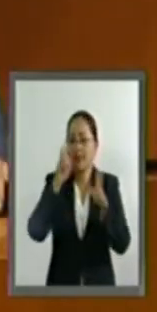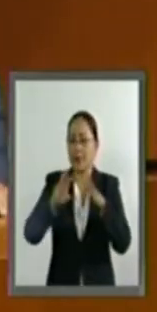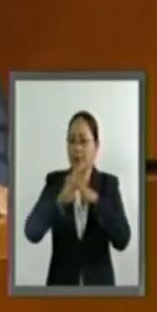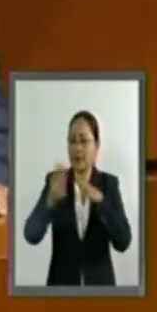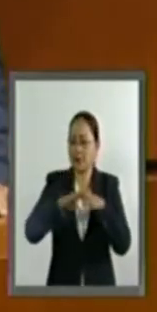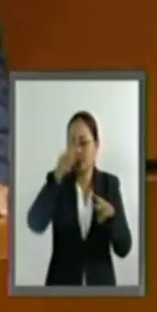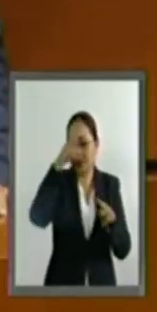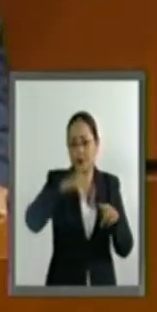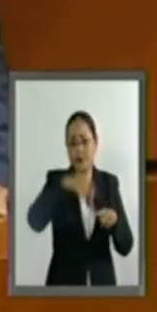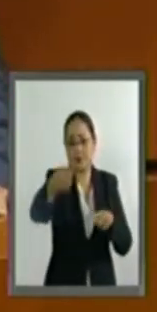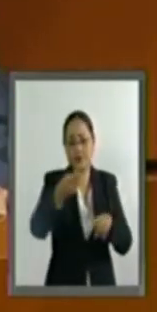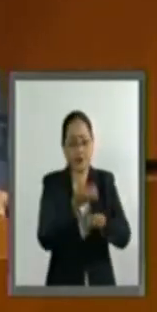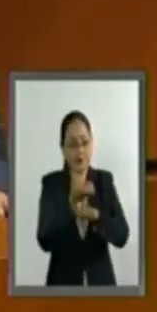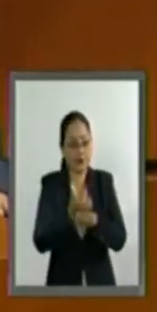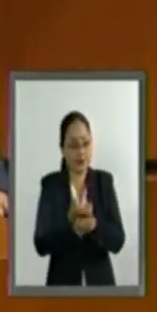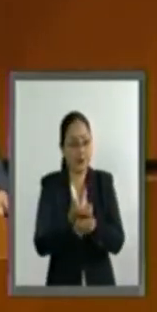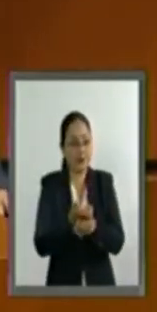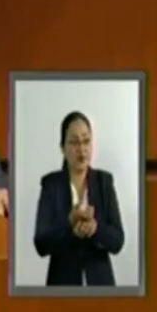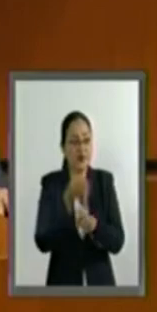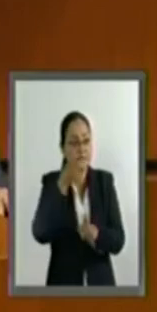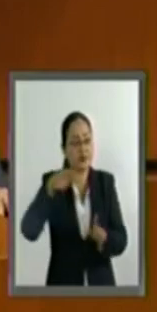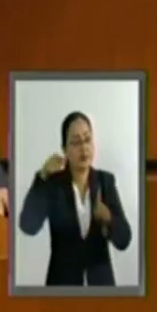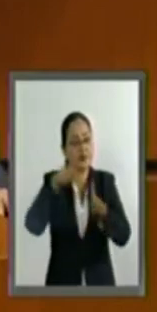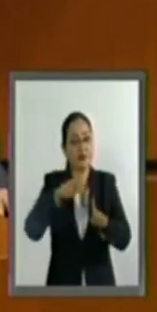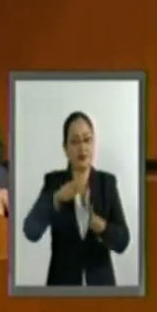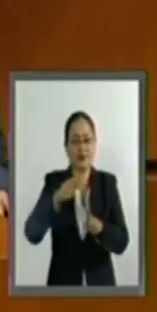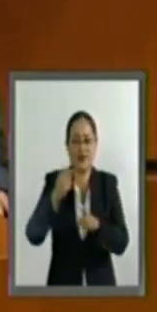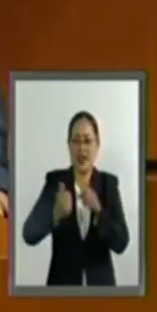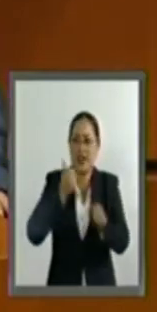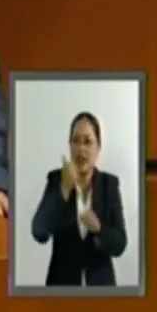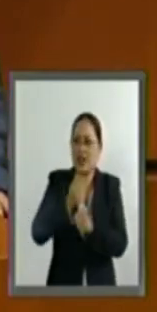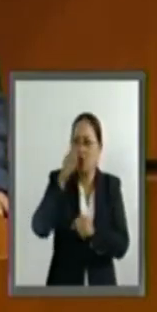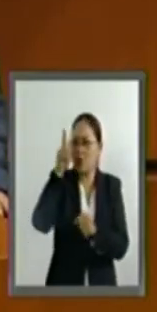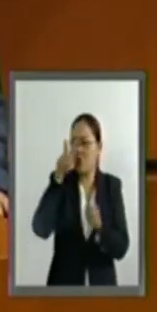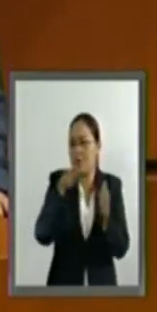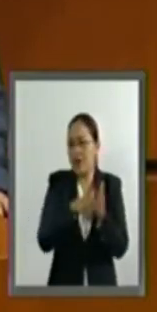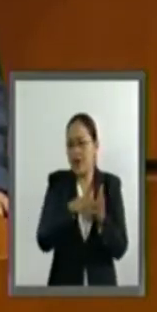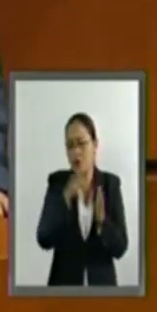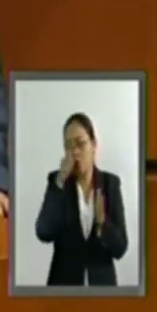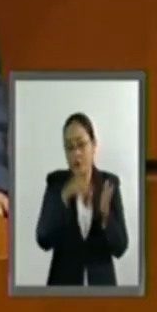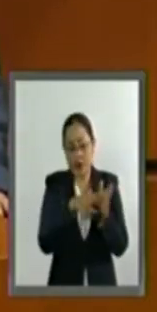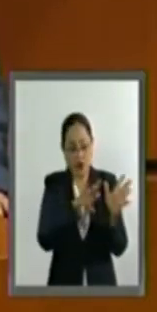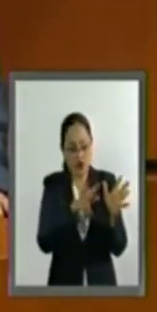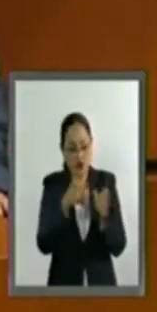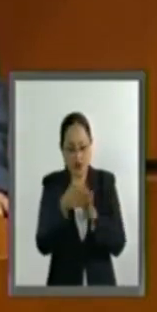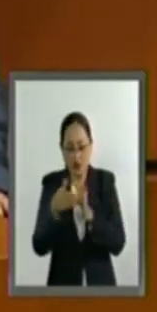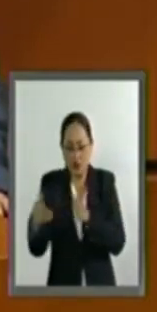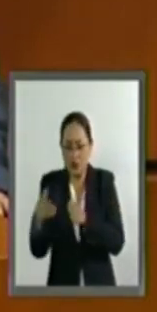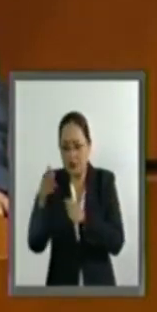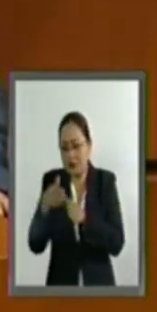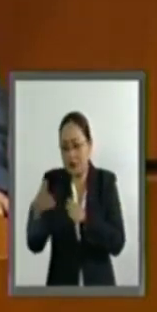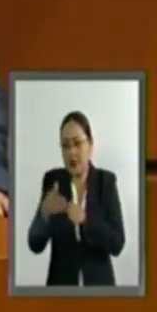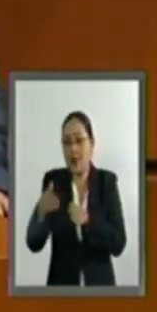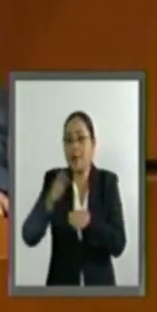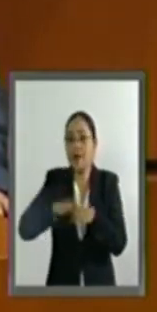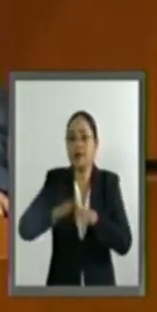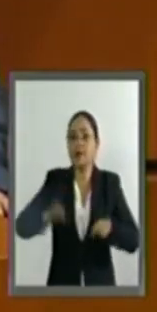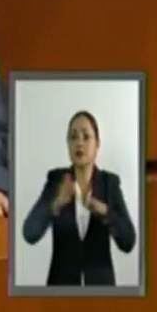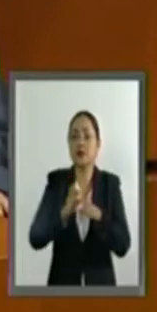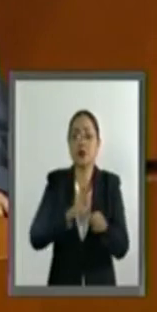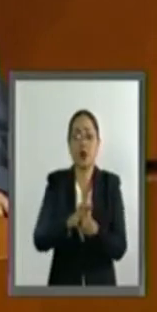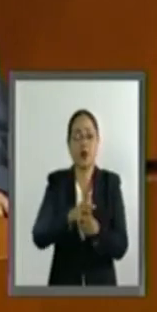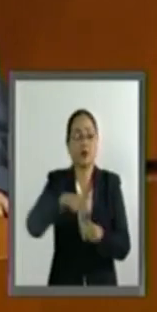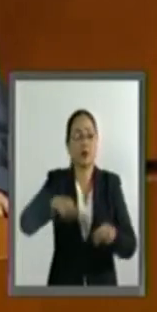entre México y Estados Unidos data de finales del siglo XIX y cobró especial relevancia, sobre todo